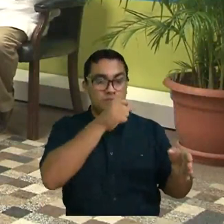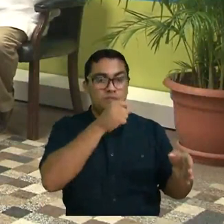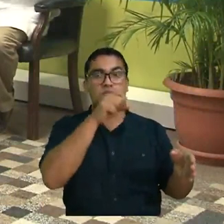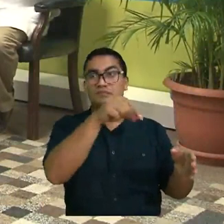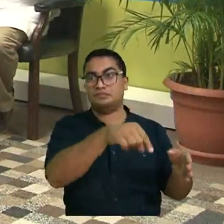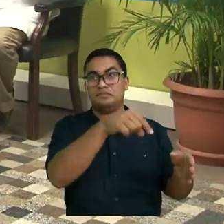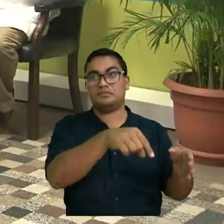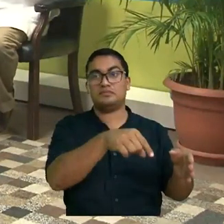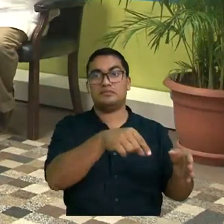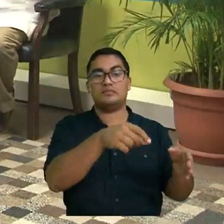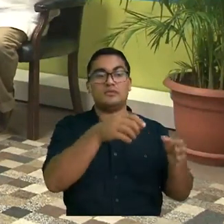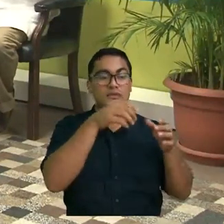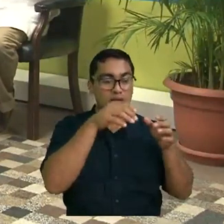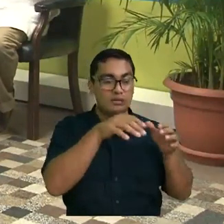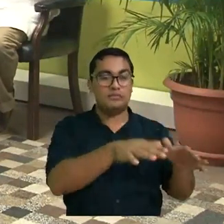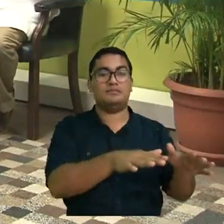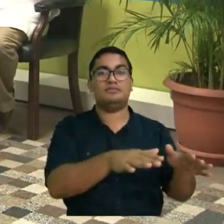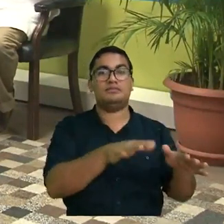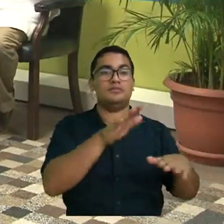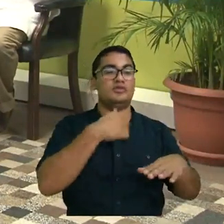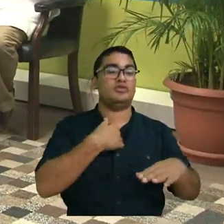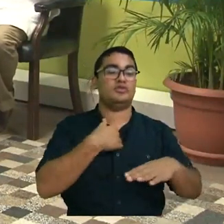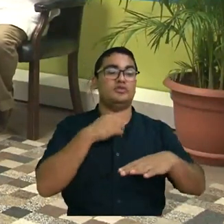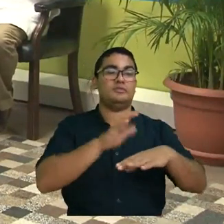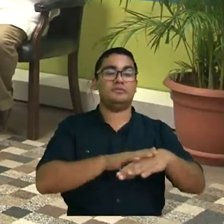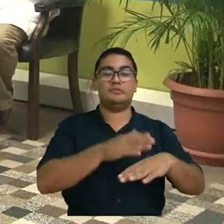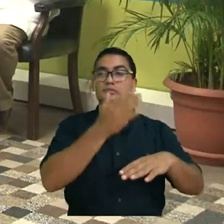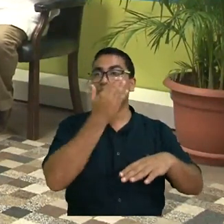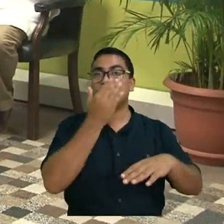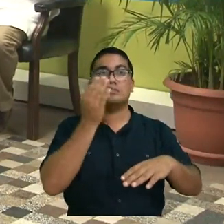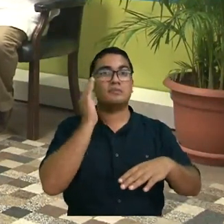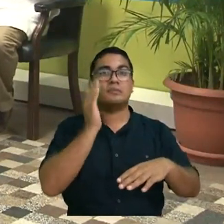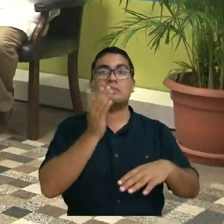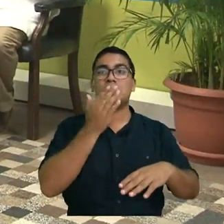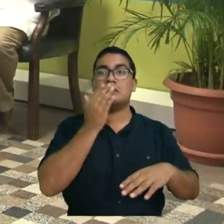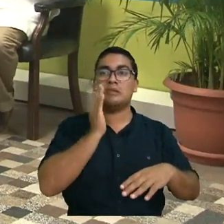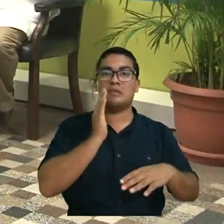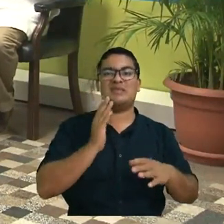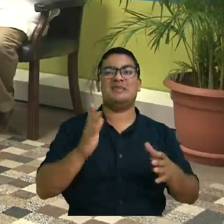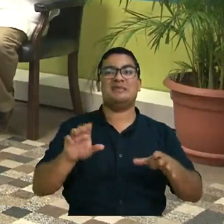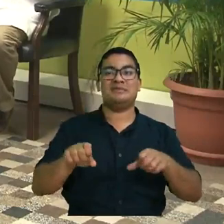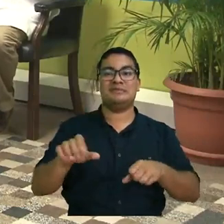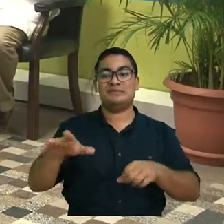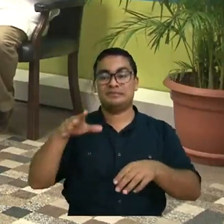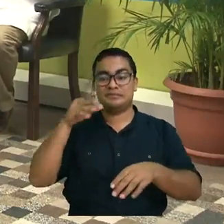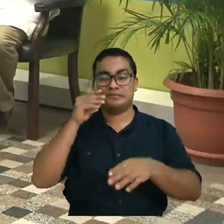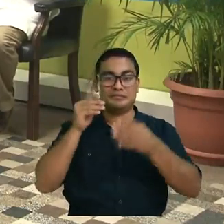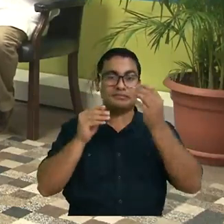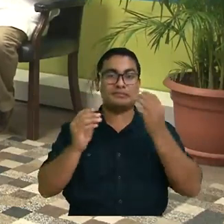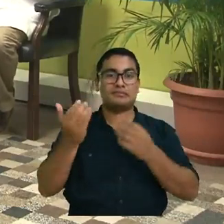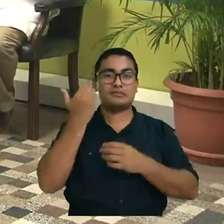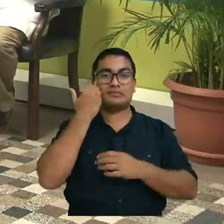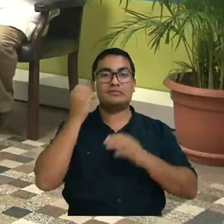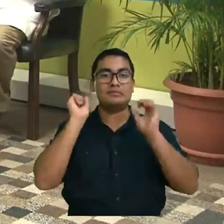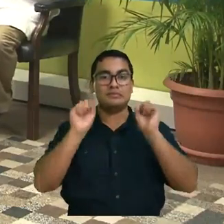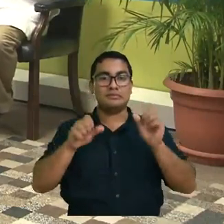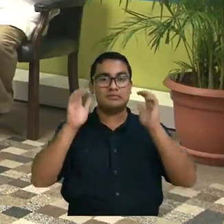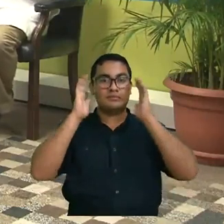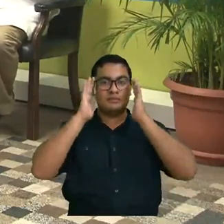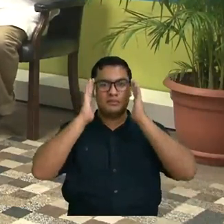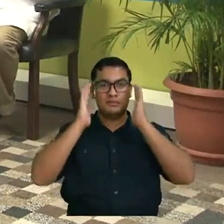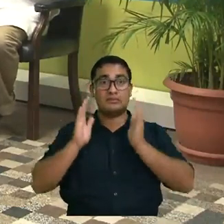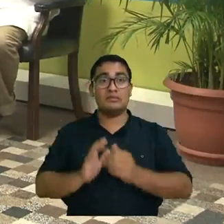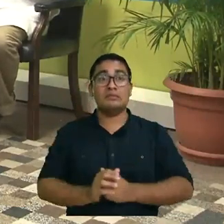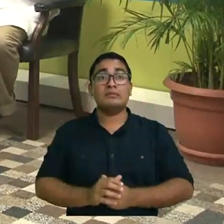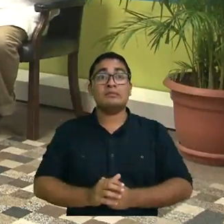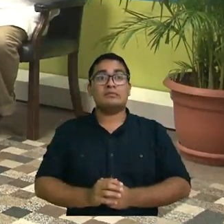una persona sobre una superficie, yo la toco y después me toco los ojos, me puedo transmitir los virus a través de la conjuntiva de los ojos. Ya.